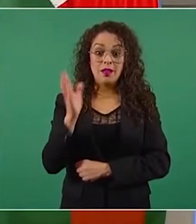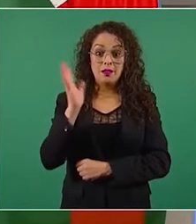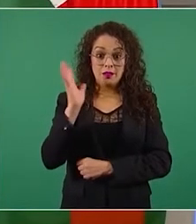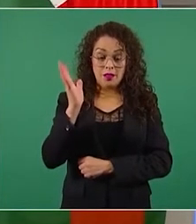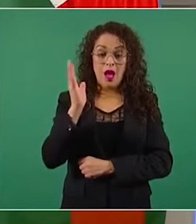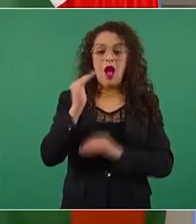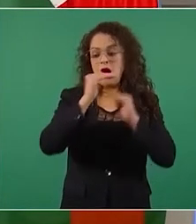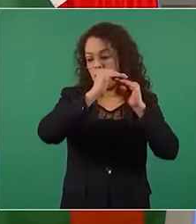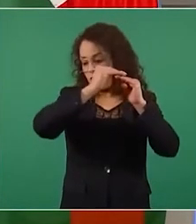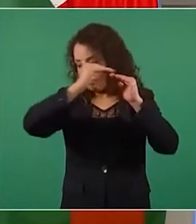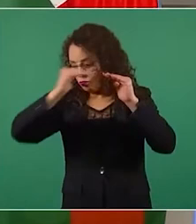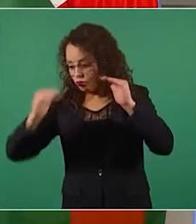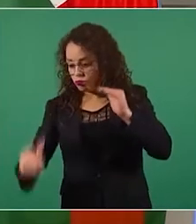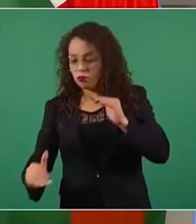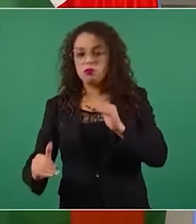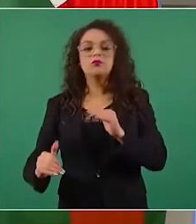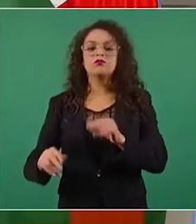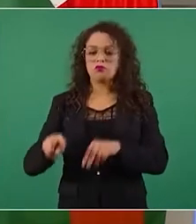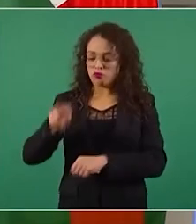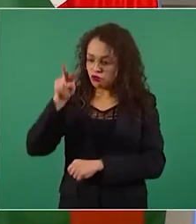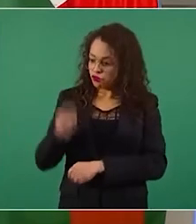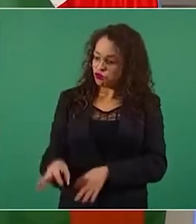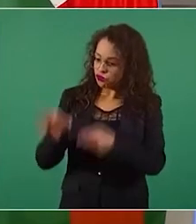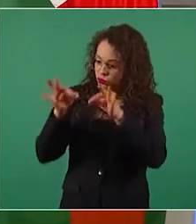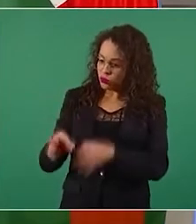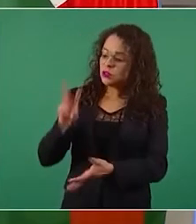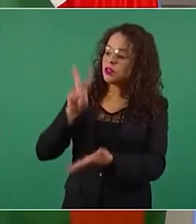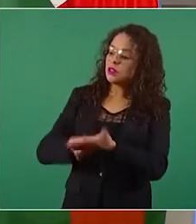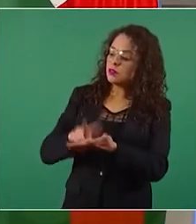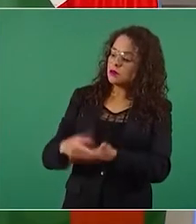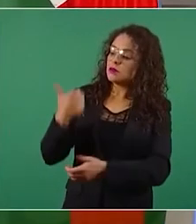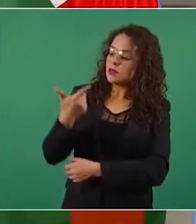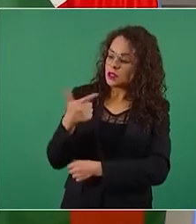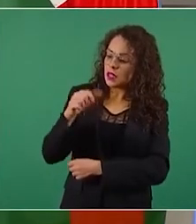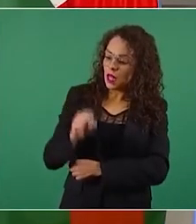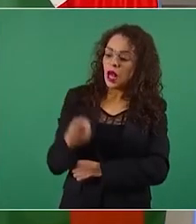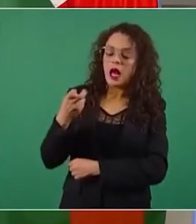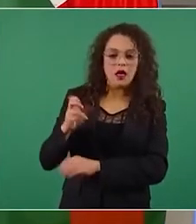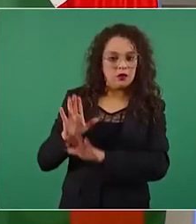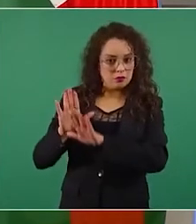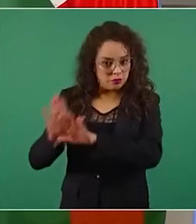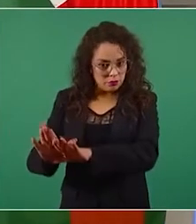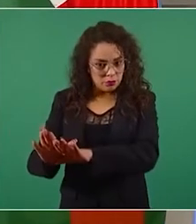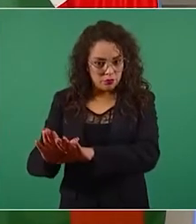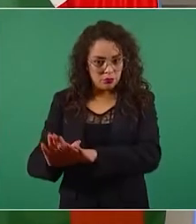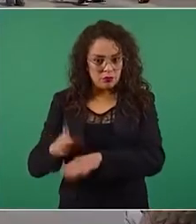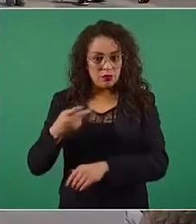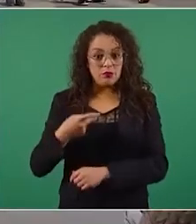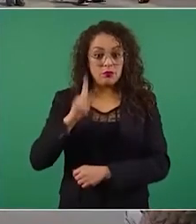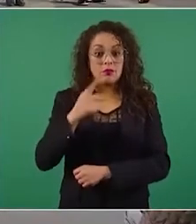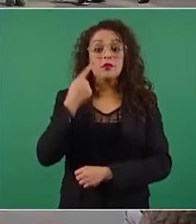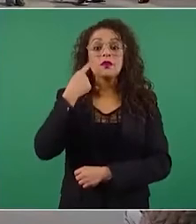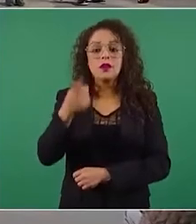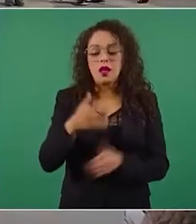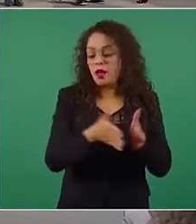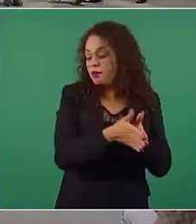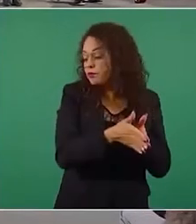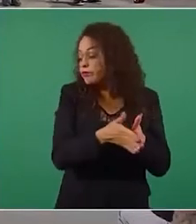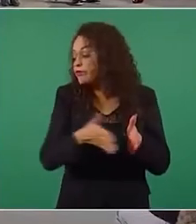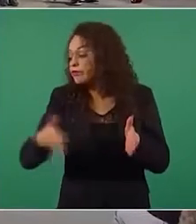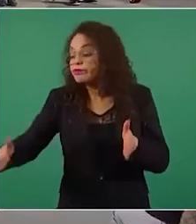a su precio, igual aquí. Sin embargo, hacia adelante hace